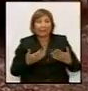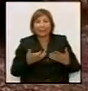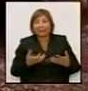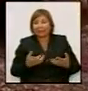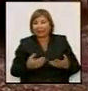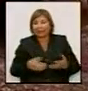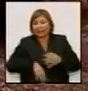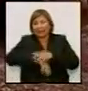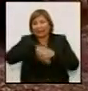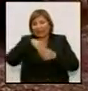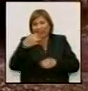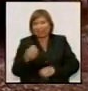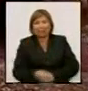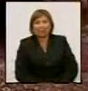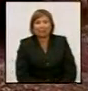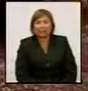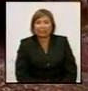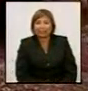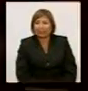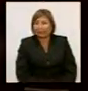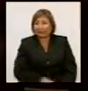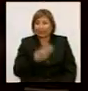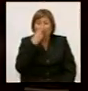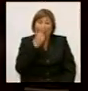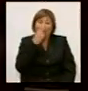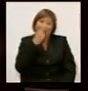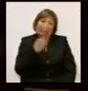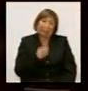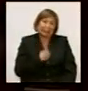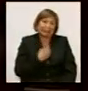en la calle. Me hizo gracia.